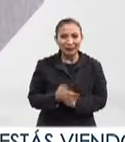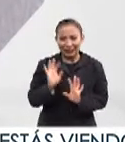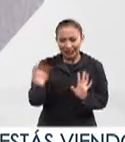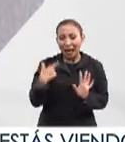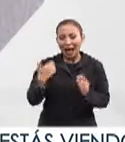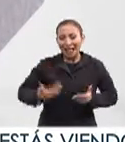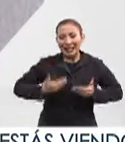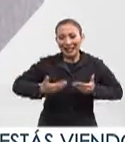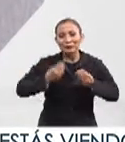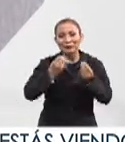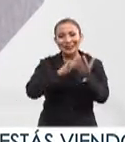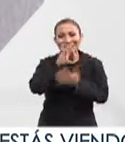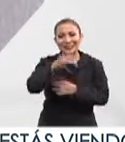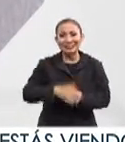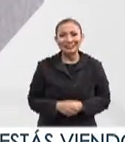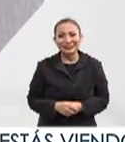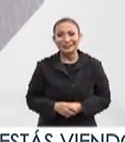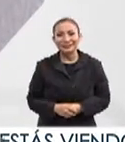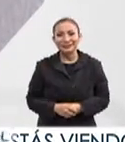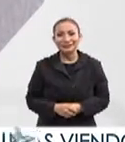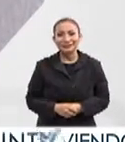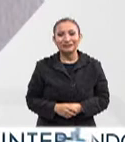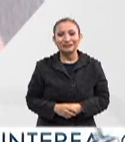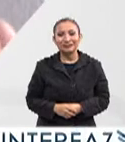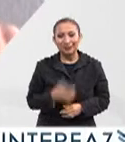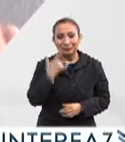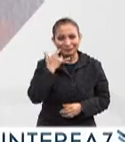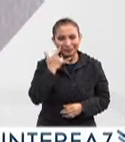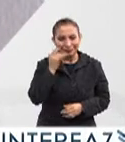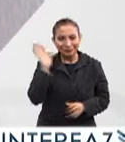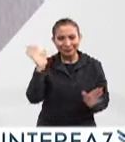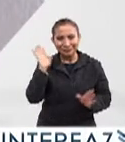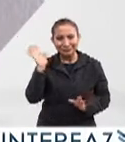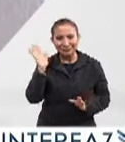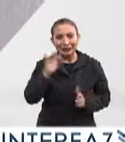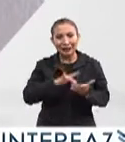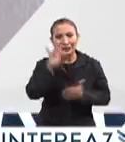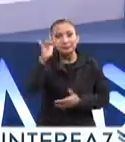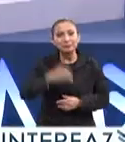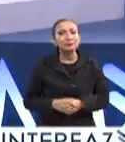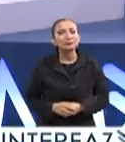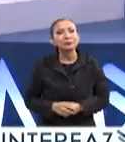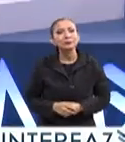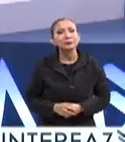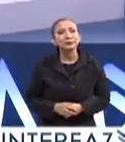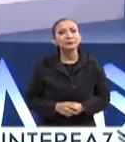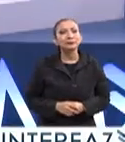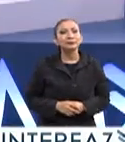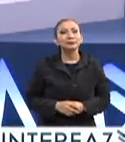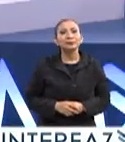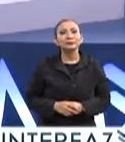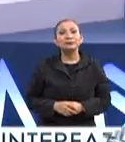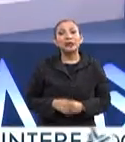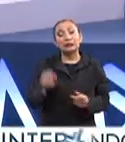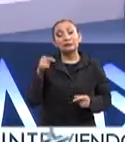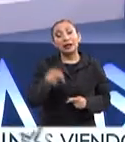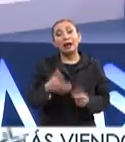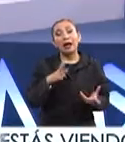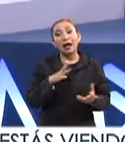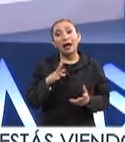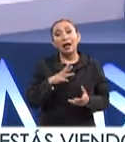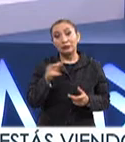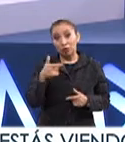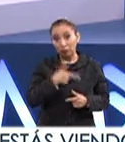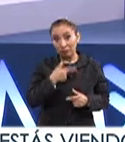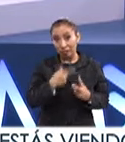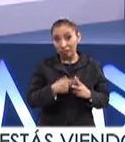ya los motivaste. Muchísimas gracias. Hasta luego, gracias. Bueno, pues ahí están, Cris. ¿A ti